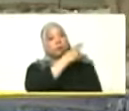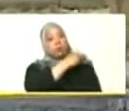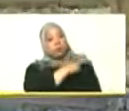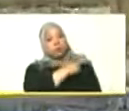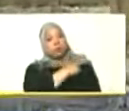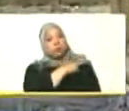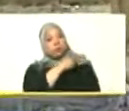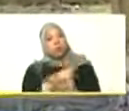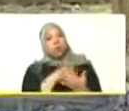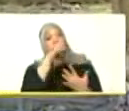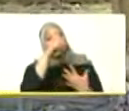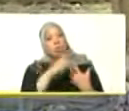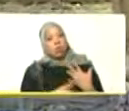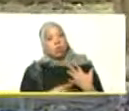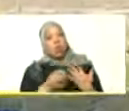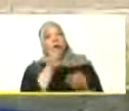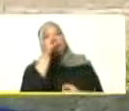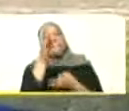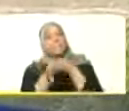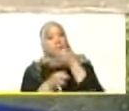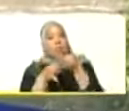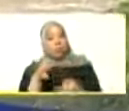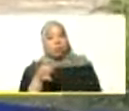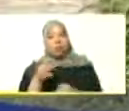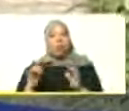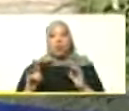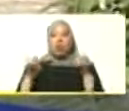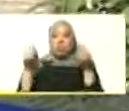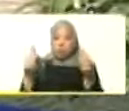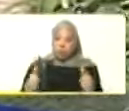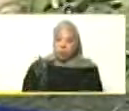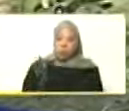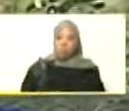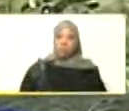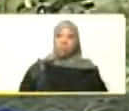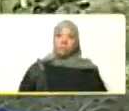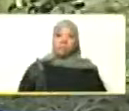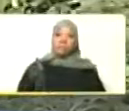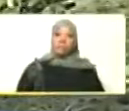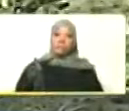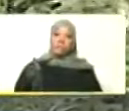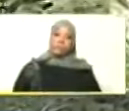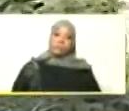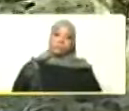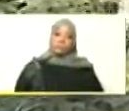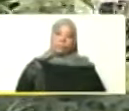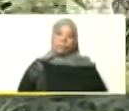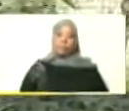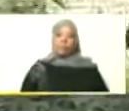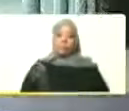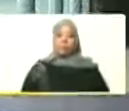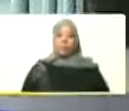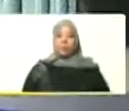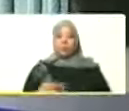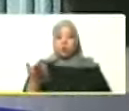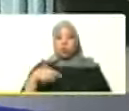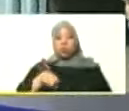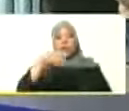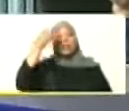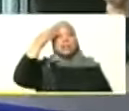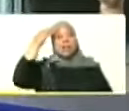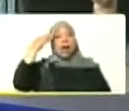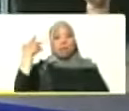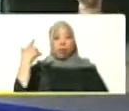estrategia que usted nos ha ordenado. Estamos desplegados, usted sabe la gran capacidad de despliegue de la Fuerza Armada